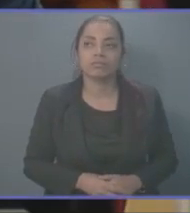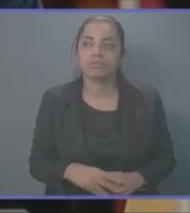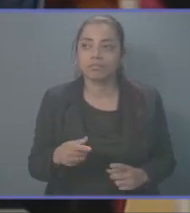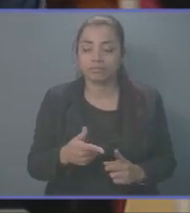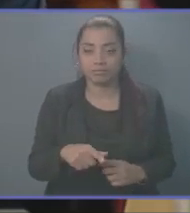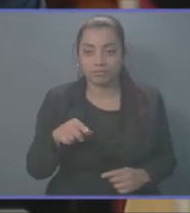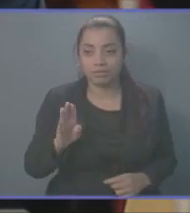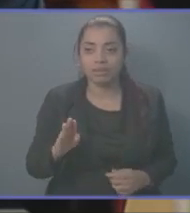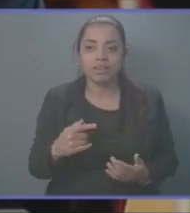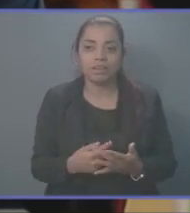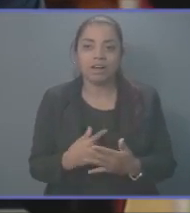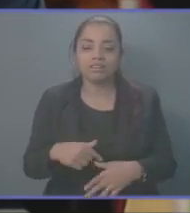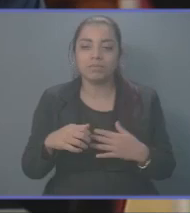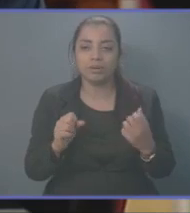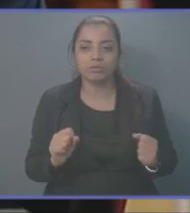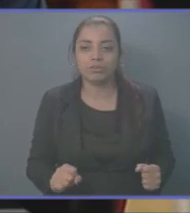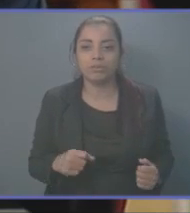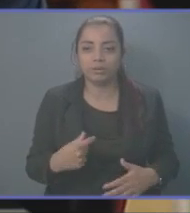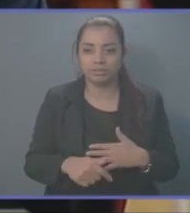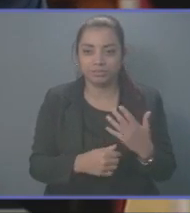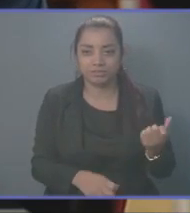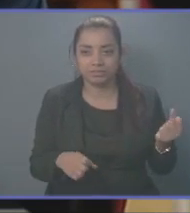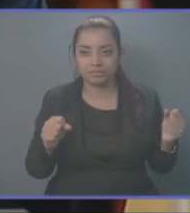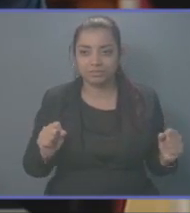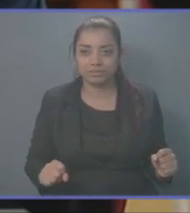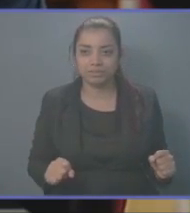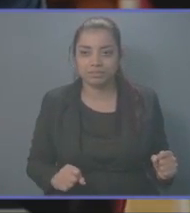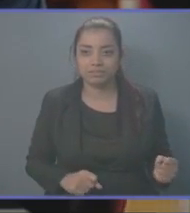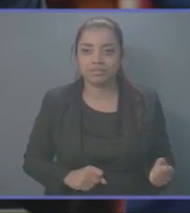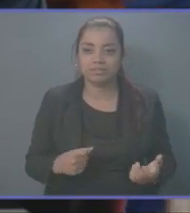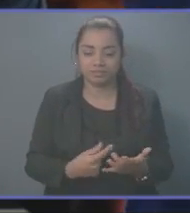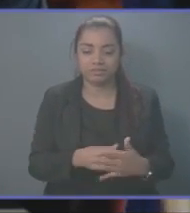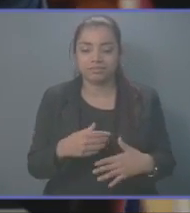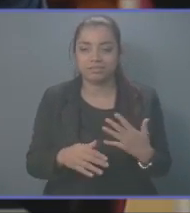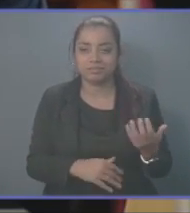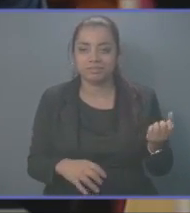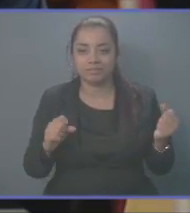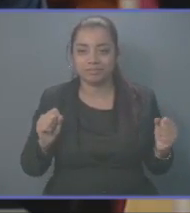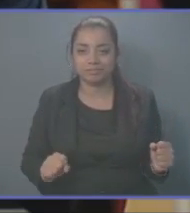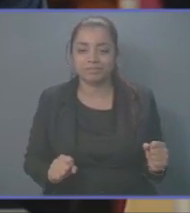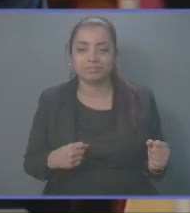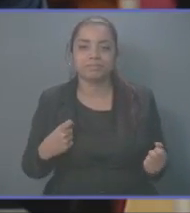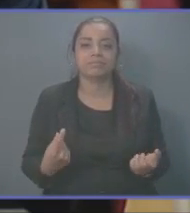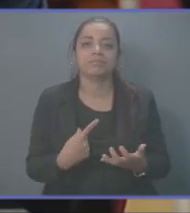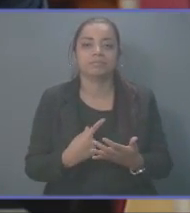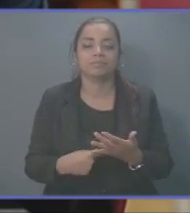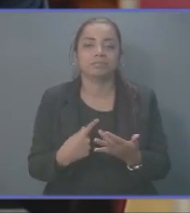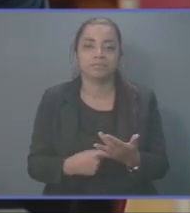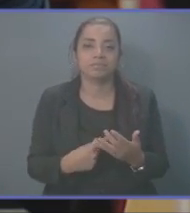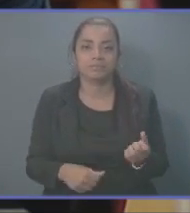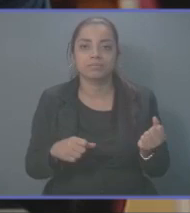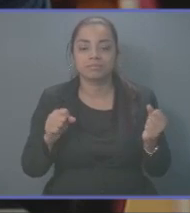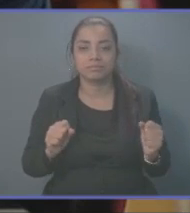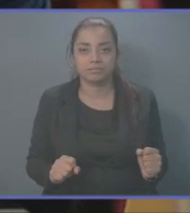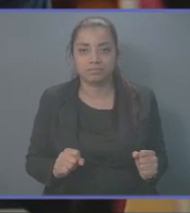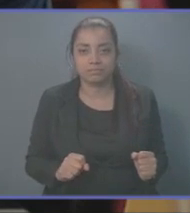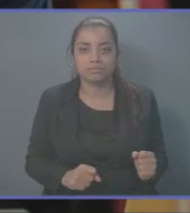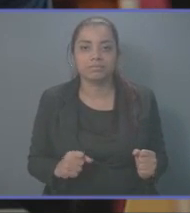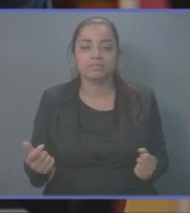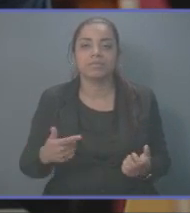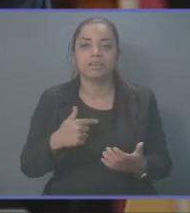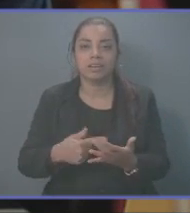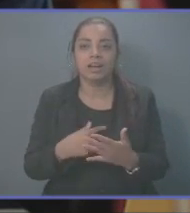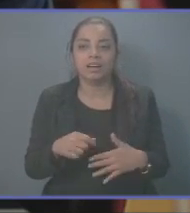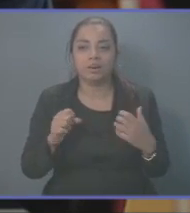B. Que hayan presentado declaraciones de mercancías y no hayan pagado o liquidado los derechos arancelarios a la importación u otros